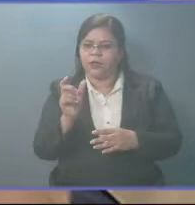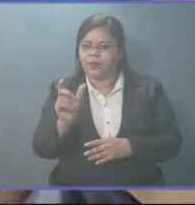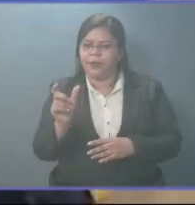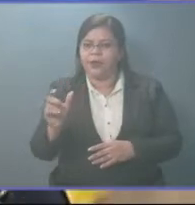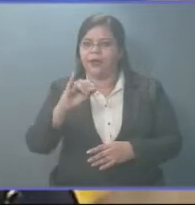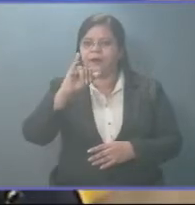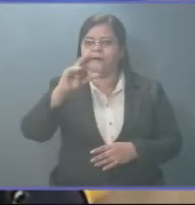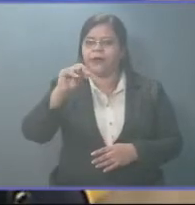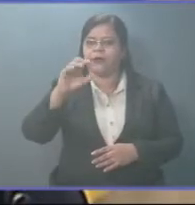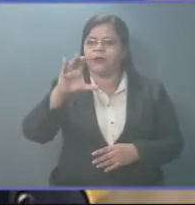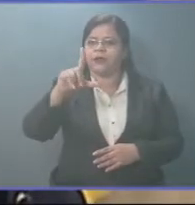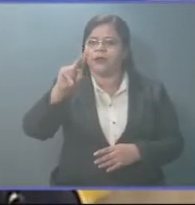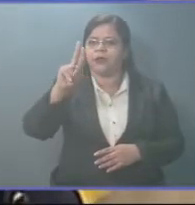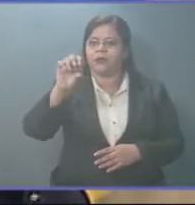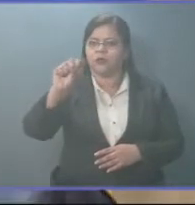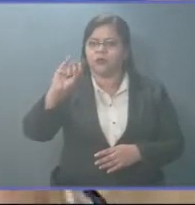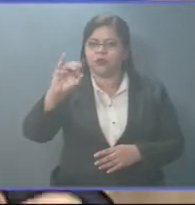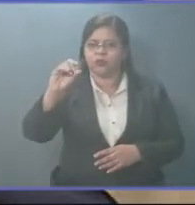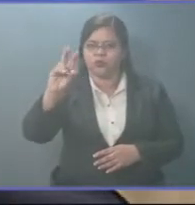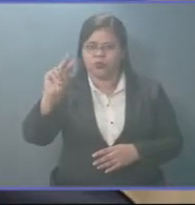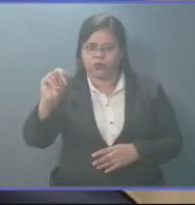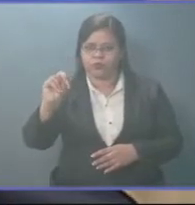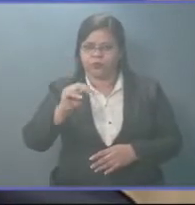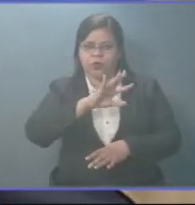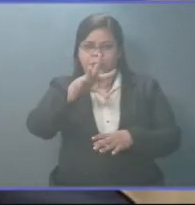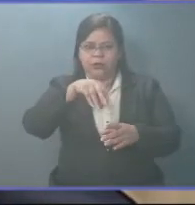inclusión de la siguiente manera.